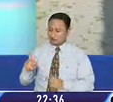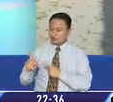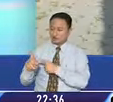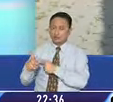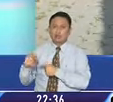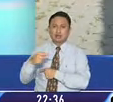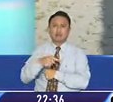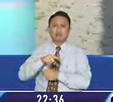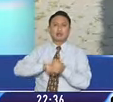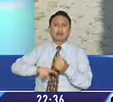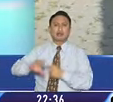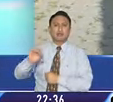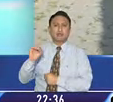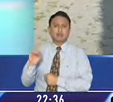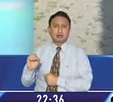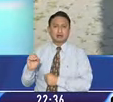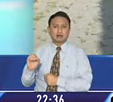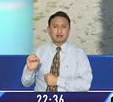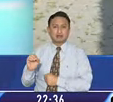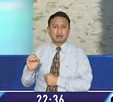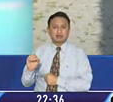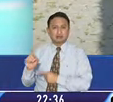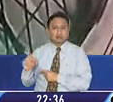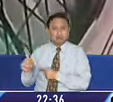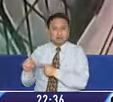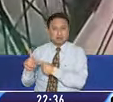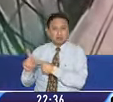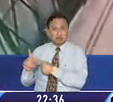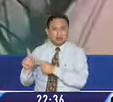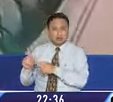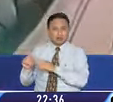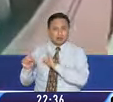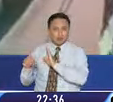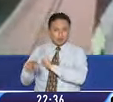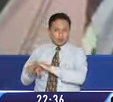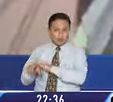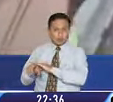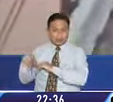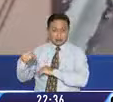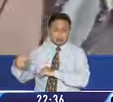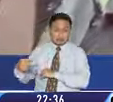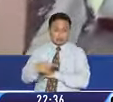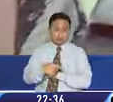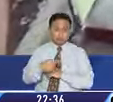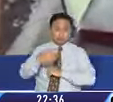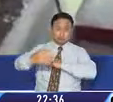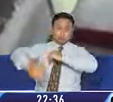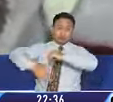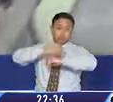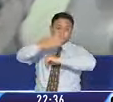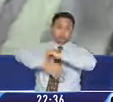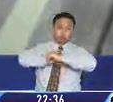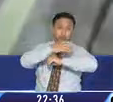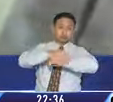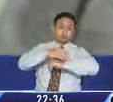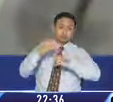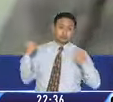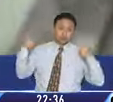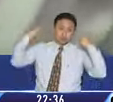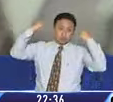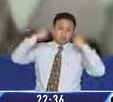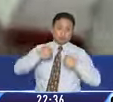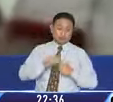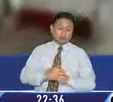sería su propio hermano de sangre, el autor del hecho, quien luego de acabar con la vida de su hermana, lo envolvió con plástico y lo cargó al hombro